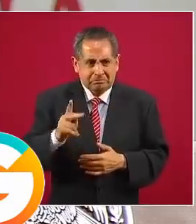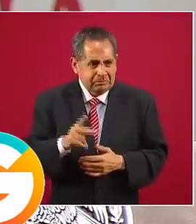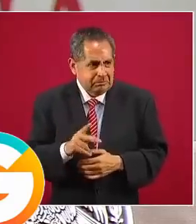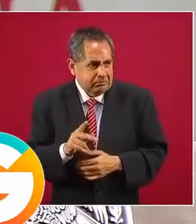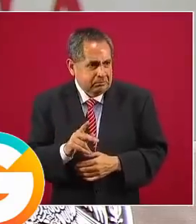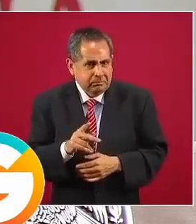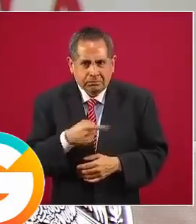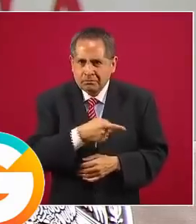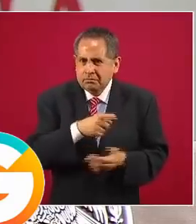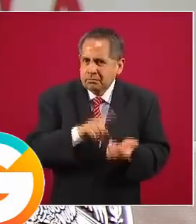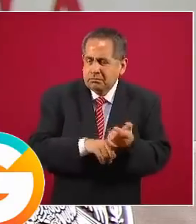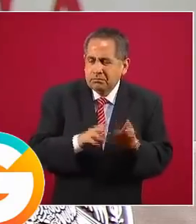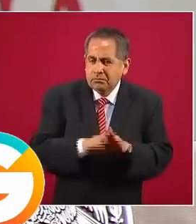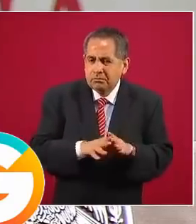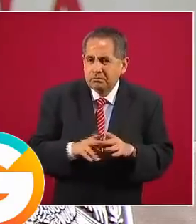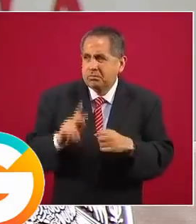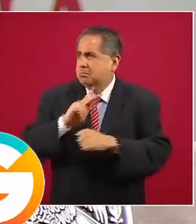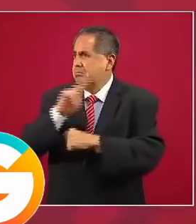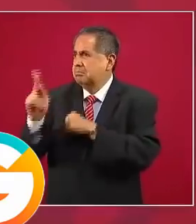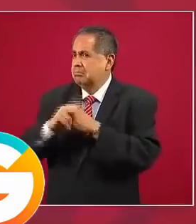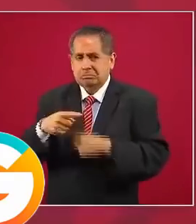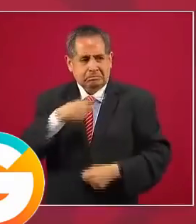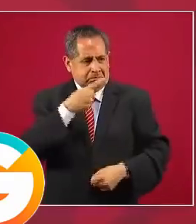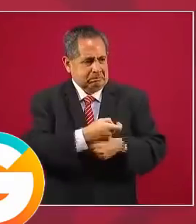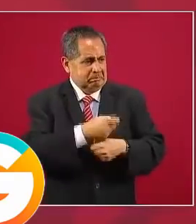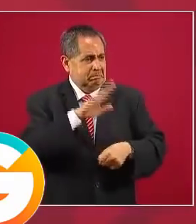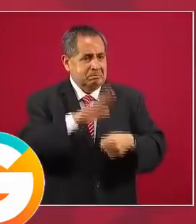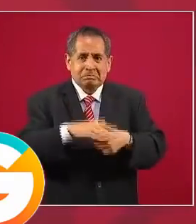alta, más elevada del país?